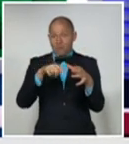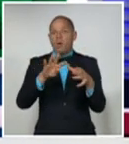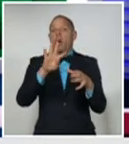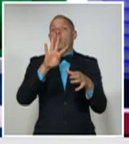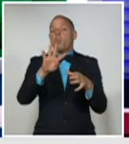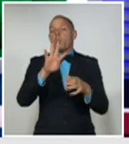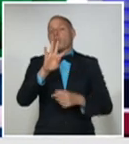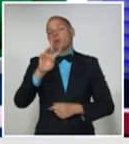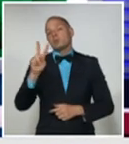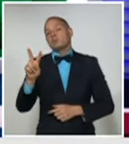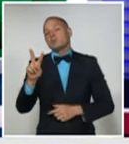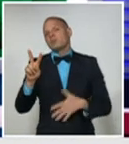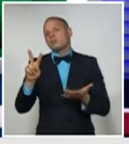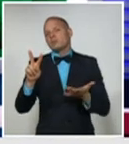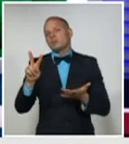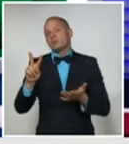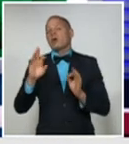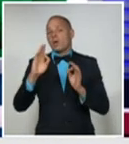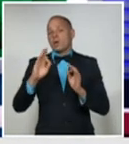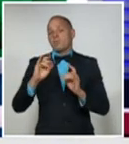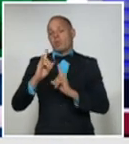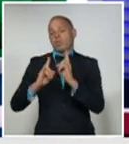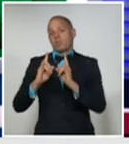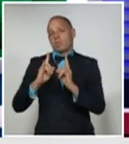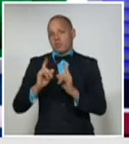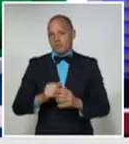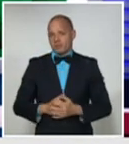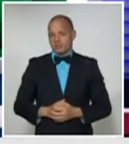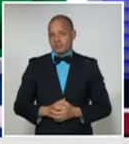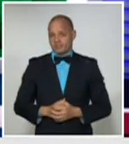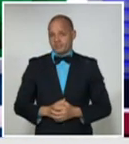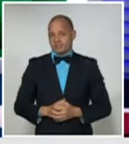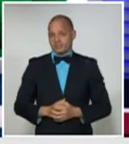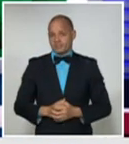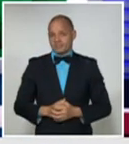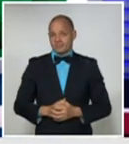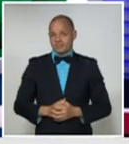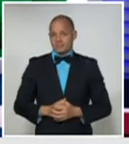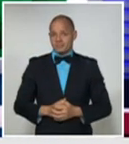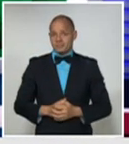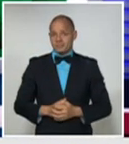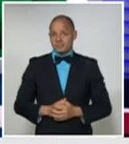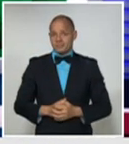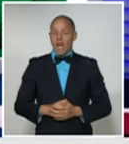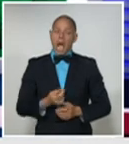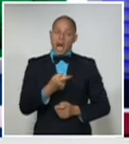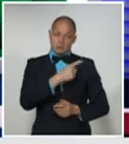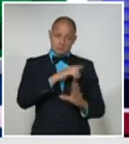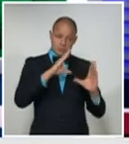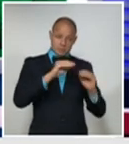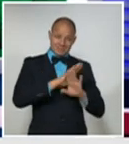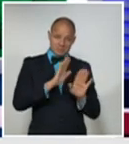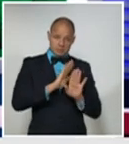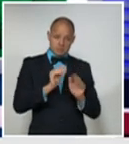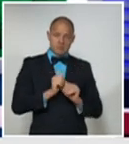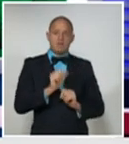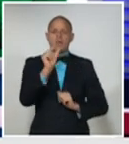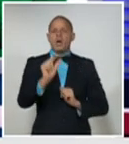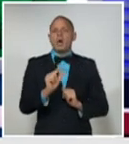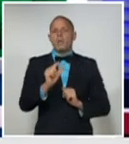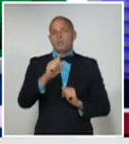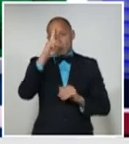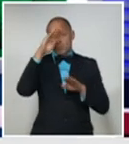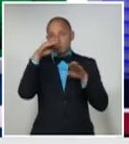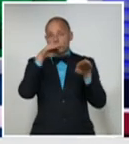442 son lactantes. Activos hasta la noche de ayer, 505